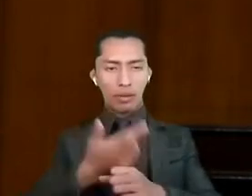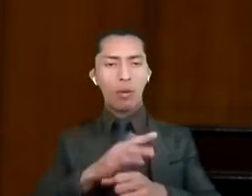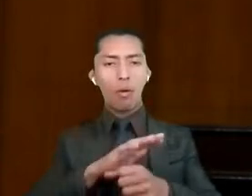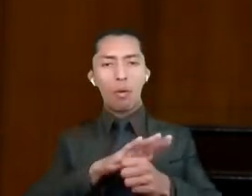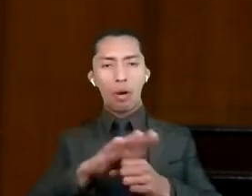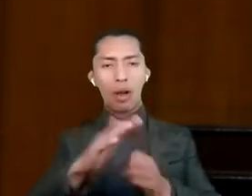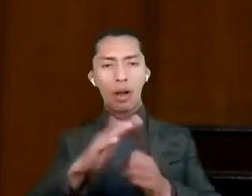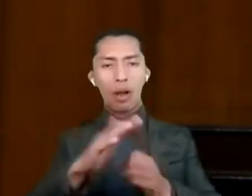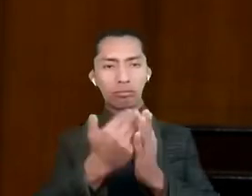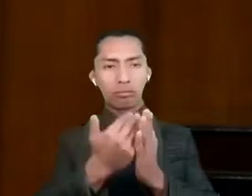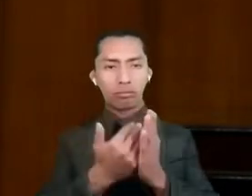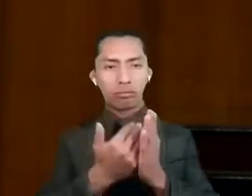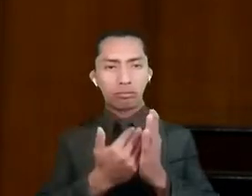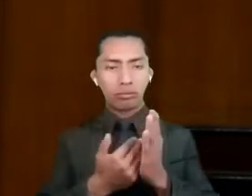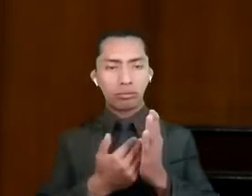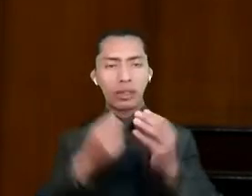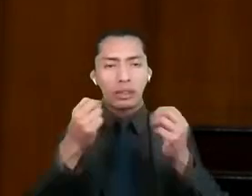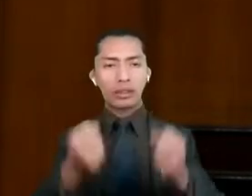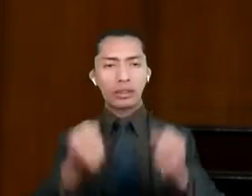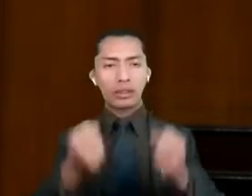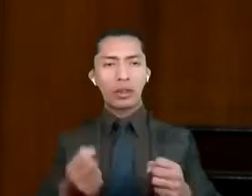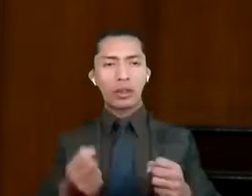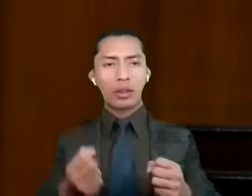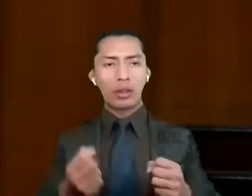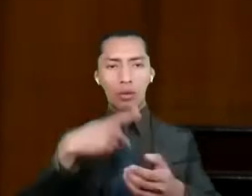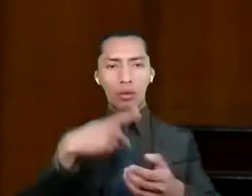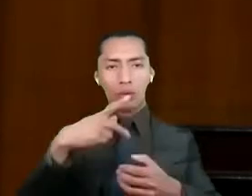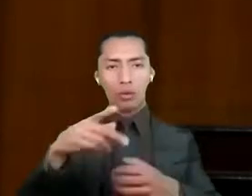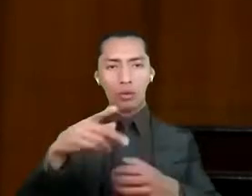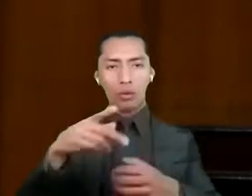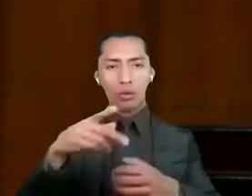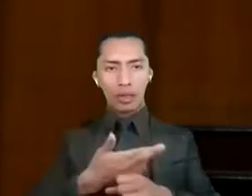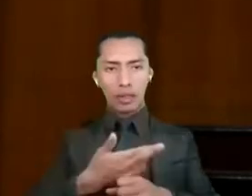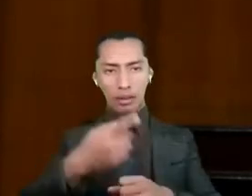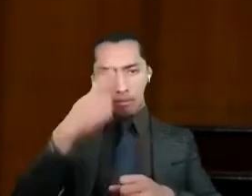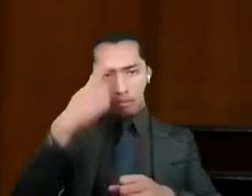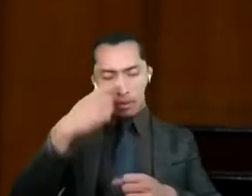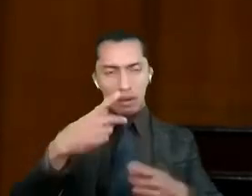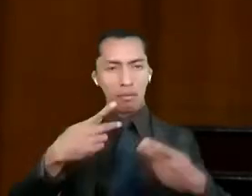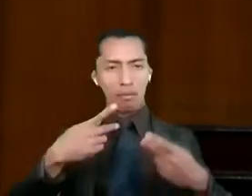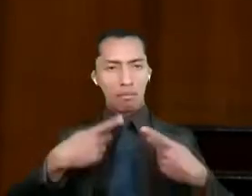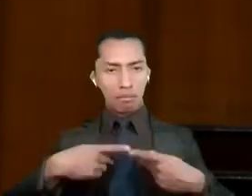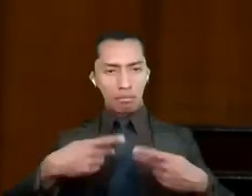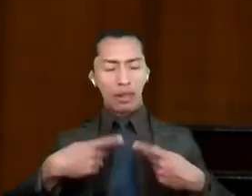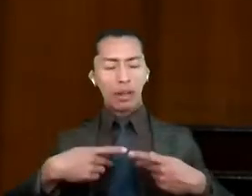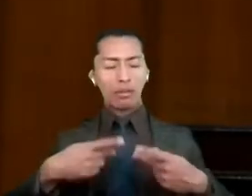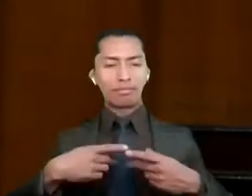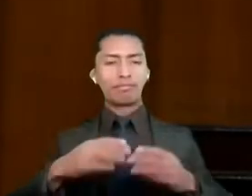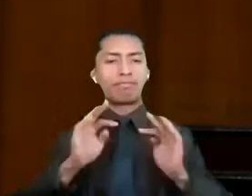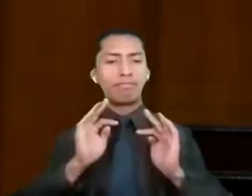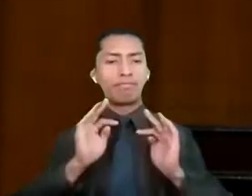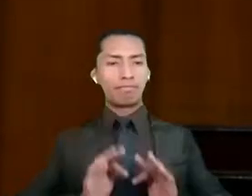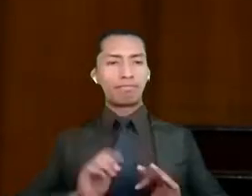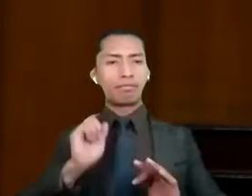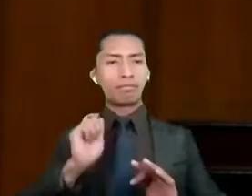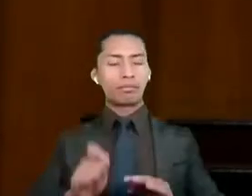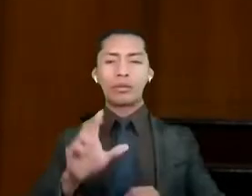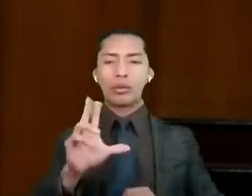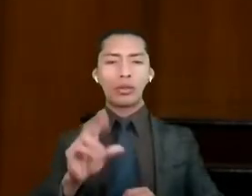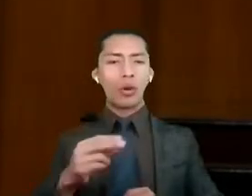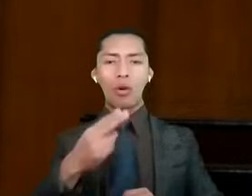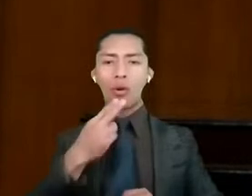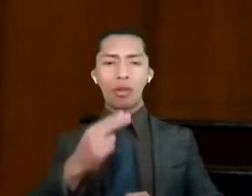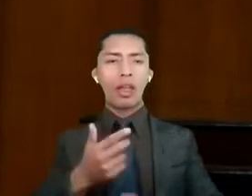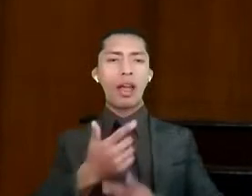y control que opera su secretaría para dar certeza a la población mexiquense de que no se use cualquier recurso,